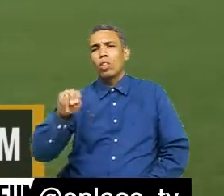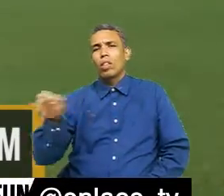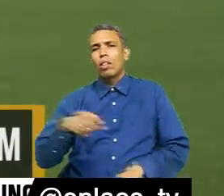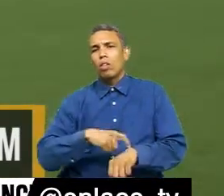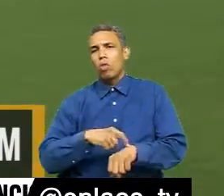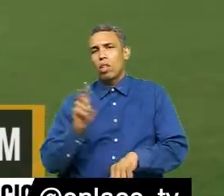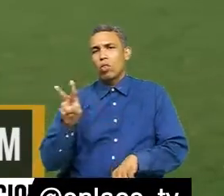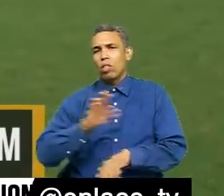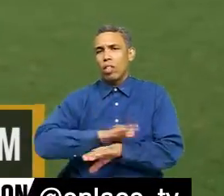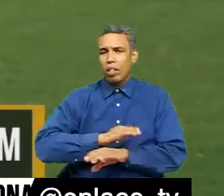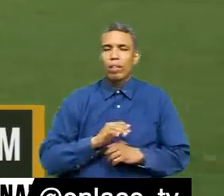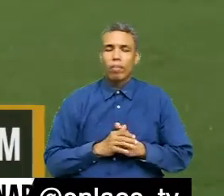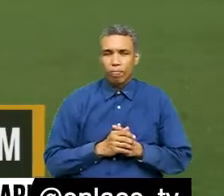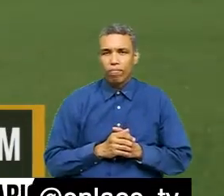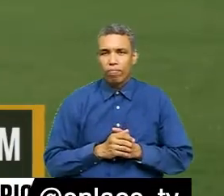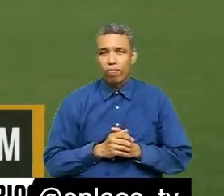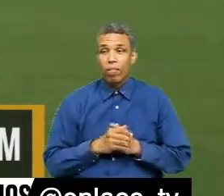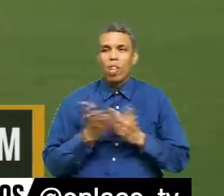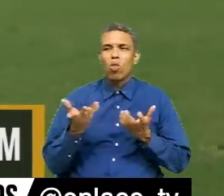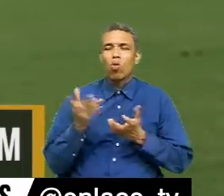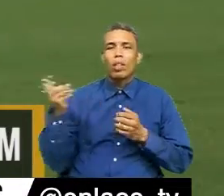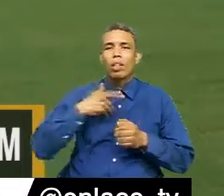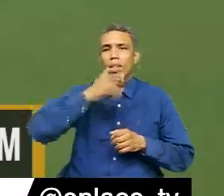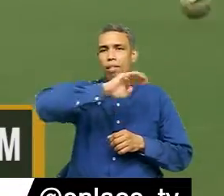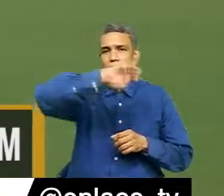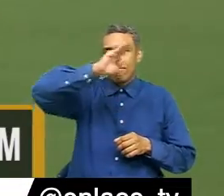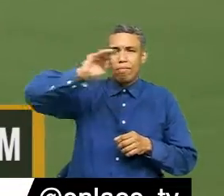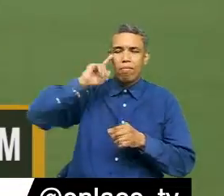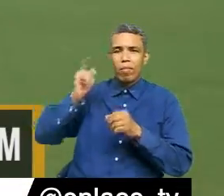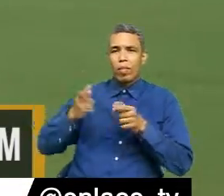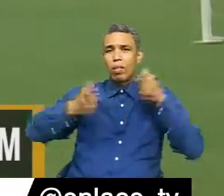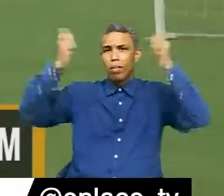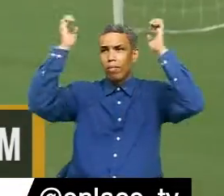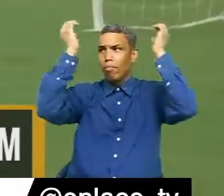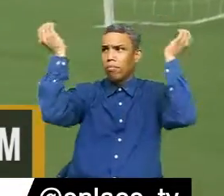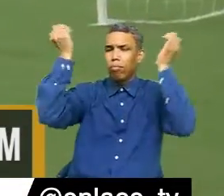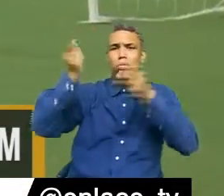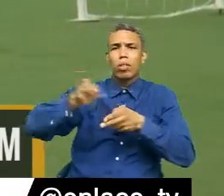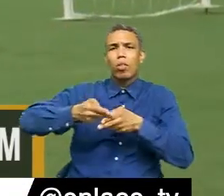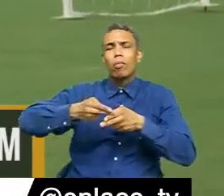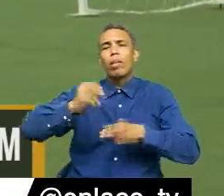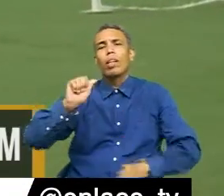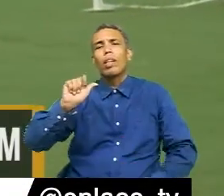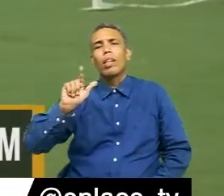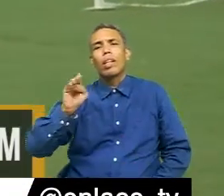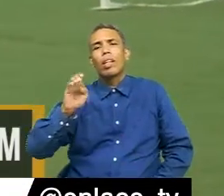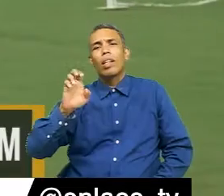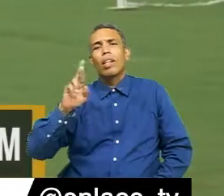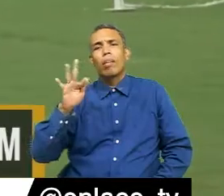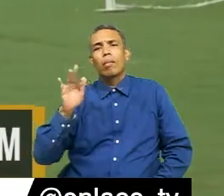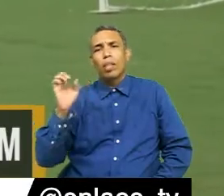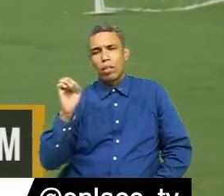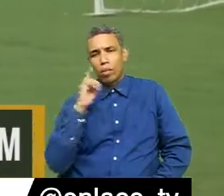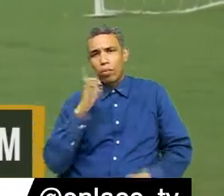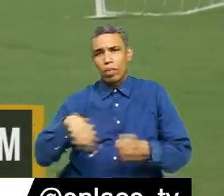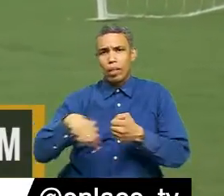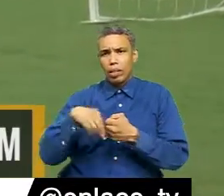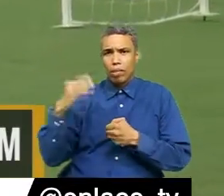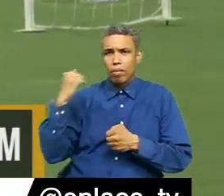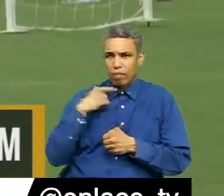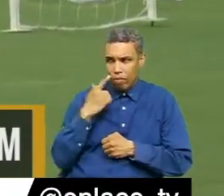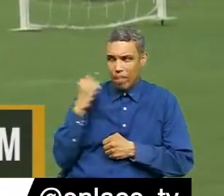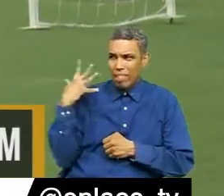tarde, compromiso que se disputará en el estadio Alberto Grisales. Alianza Petrolera lleva hasta el momento 5 empates, 7 victorias y 5 derrotas en la